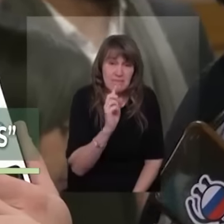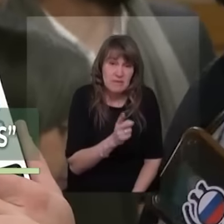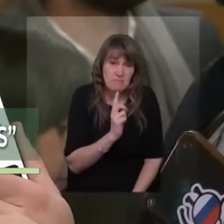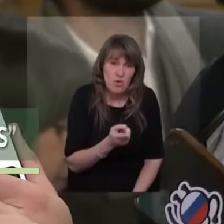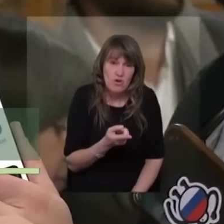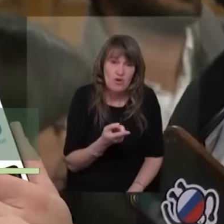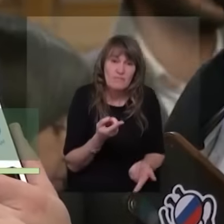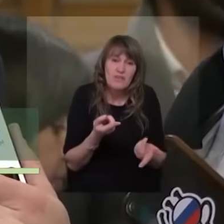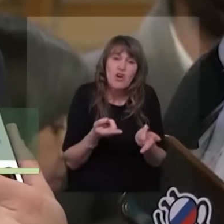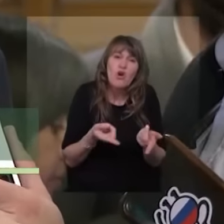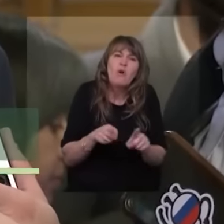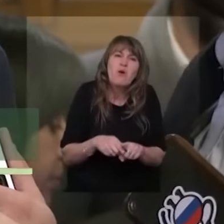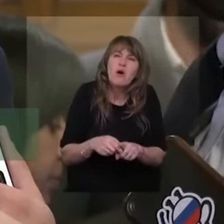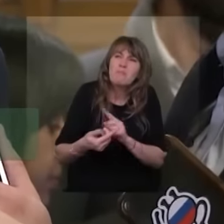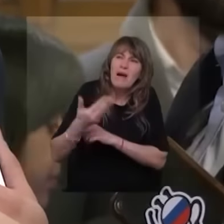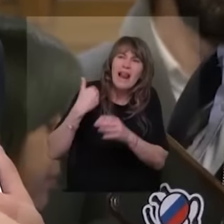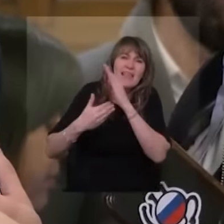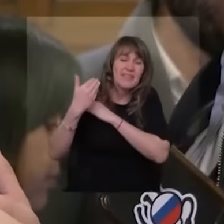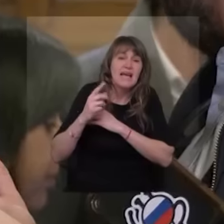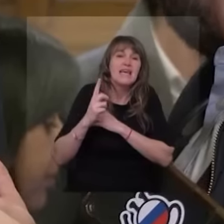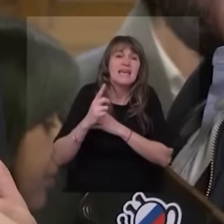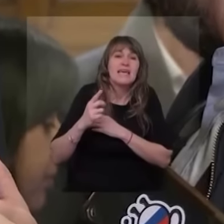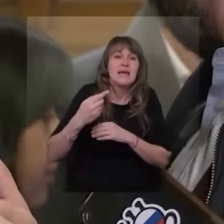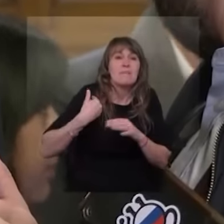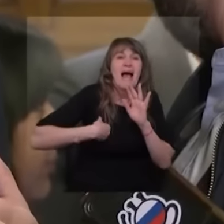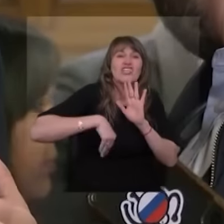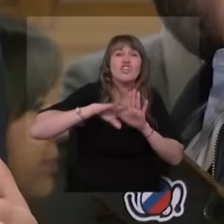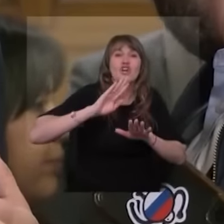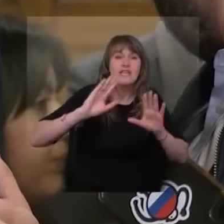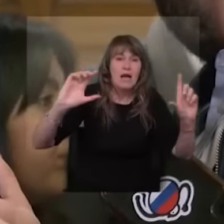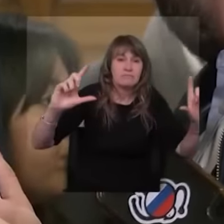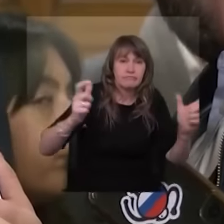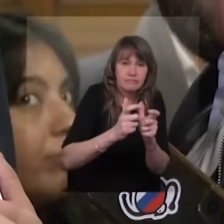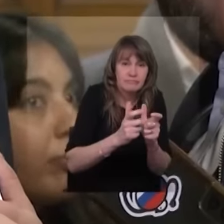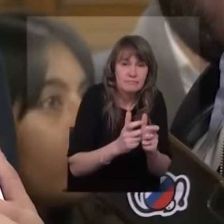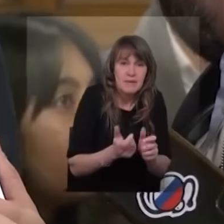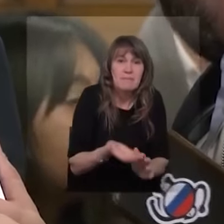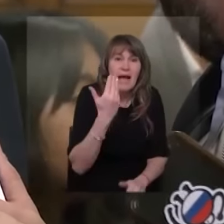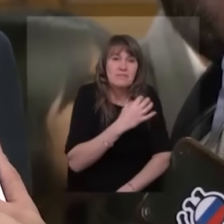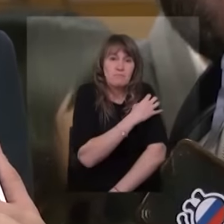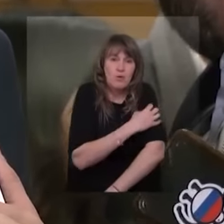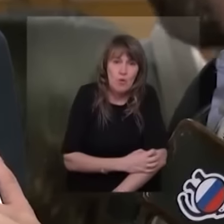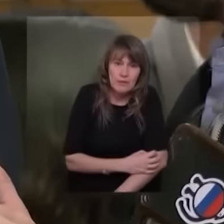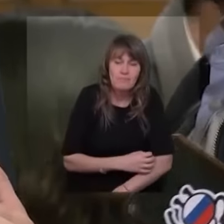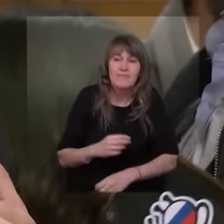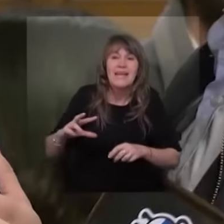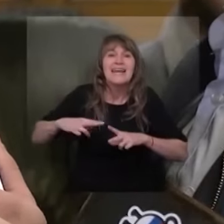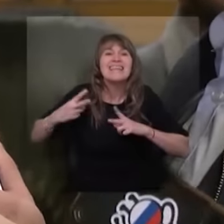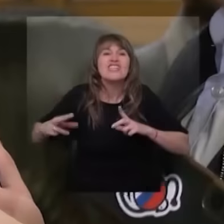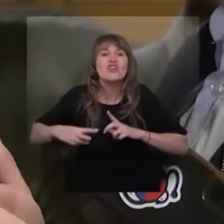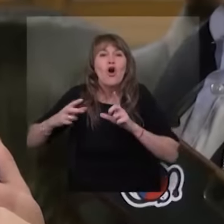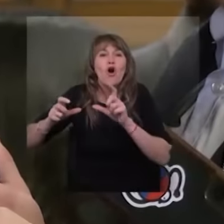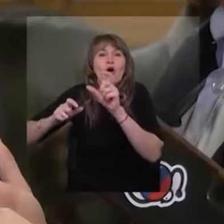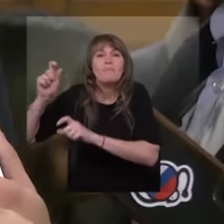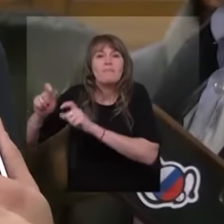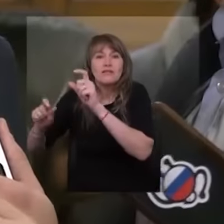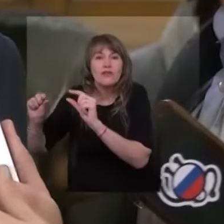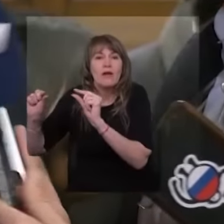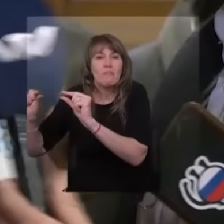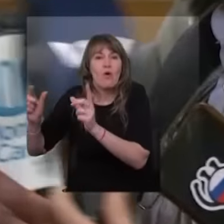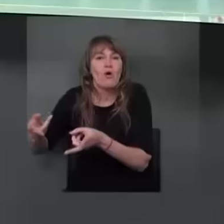retracción del poder adquisitivo de las grandes mayorías un incremento de la pobreza y una concentración de la riqueza en pocas